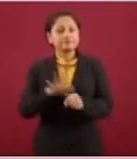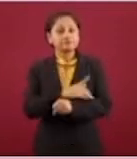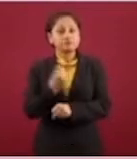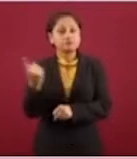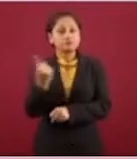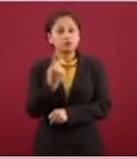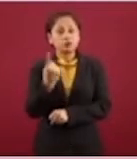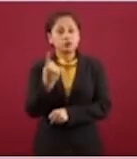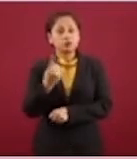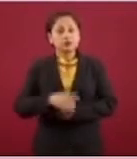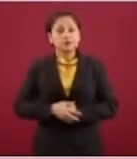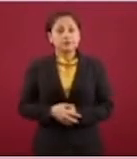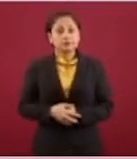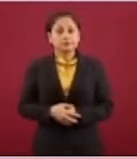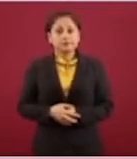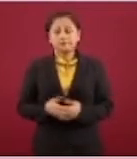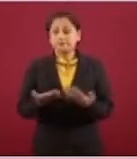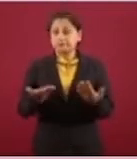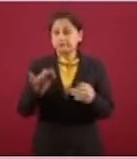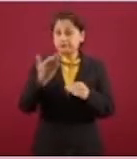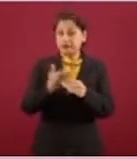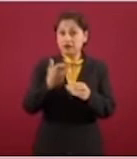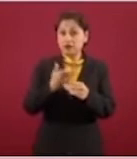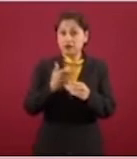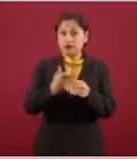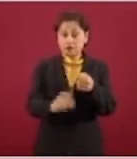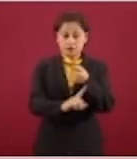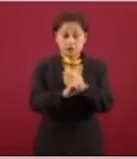de una situación pasajera.